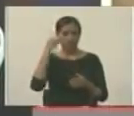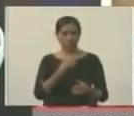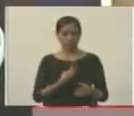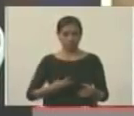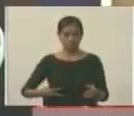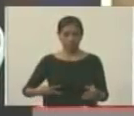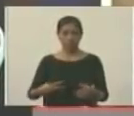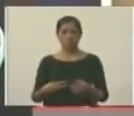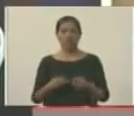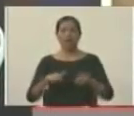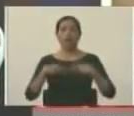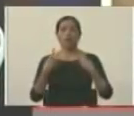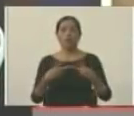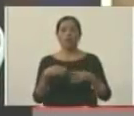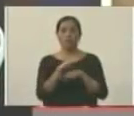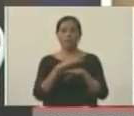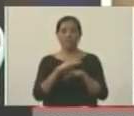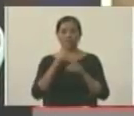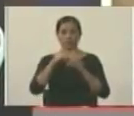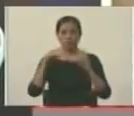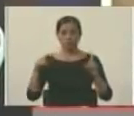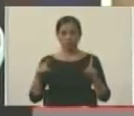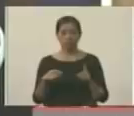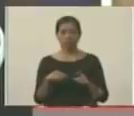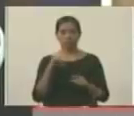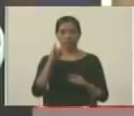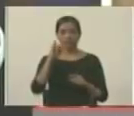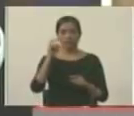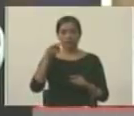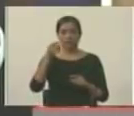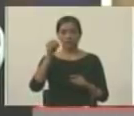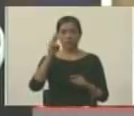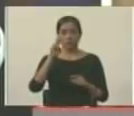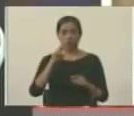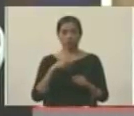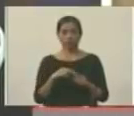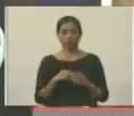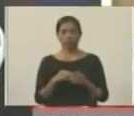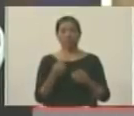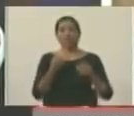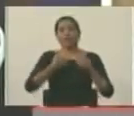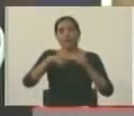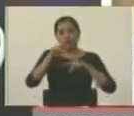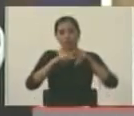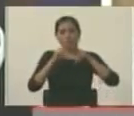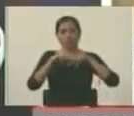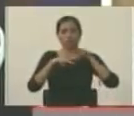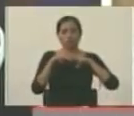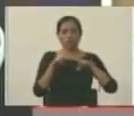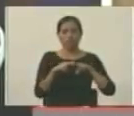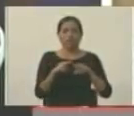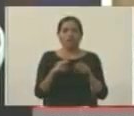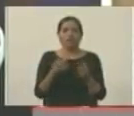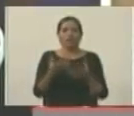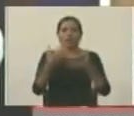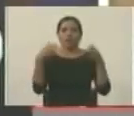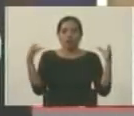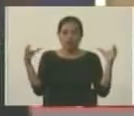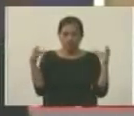nuevo ministro de Energía Eléctrica, Igor Gaviria, le dije, hay que construir las redes de grupos de